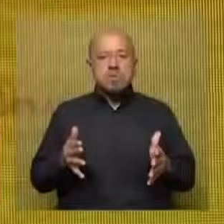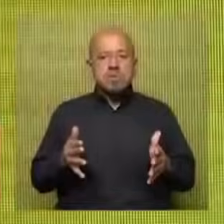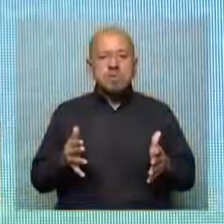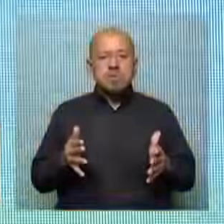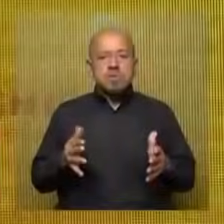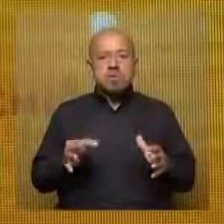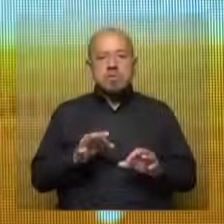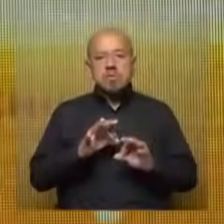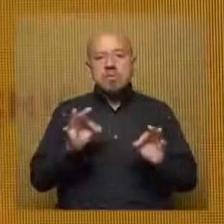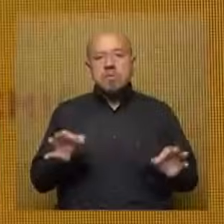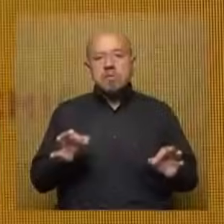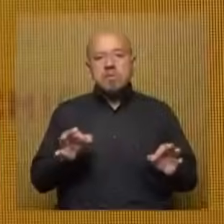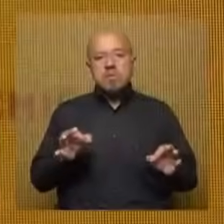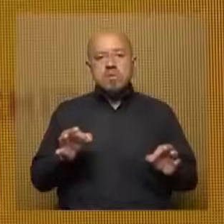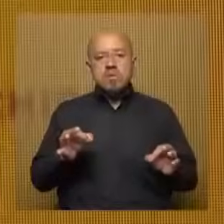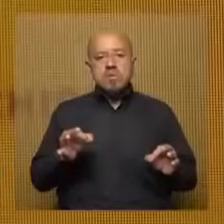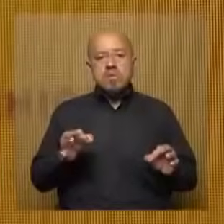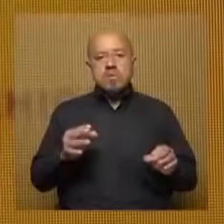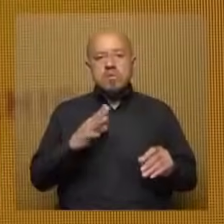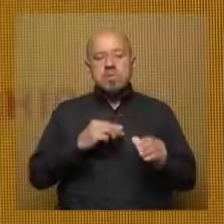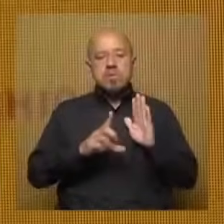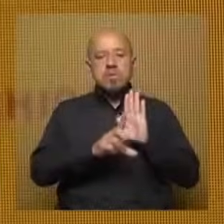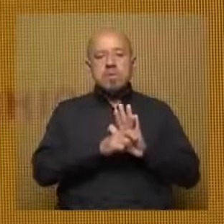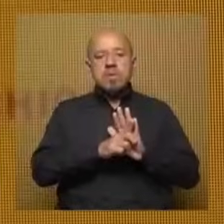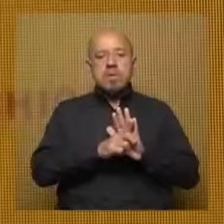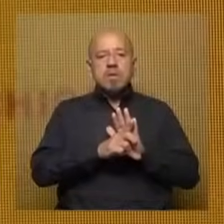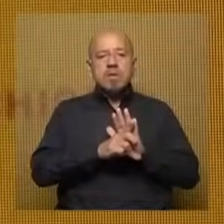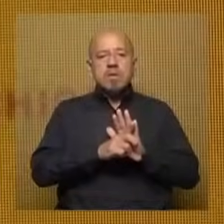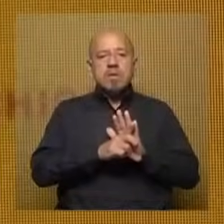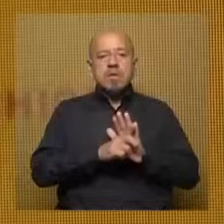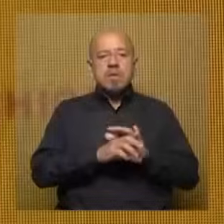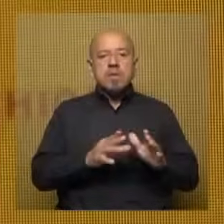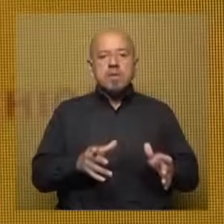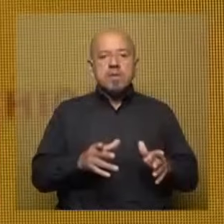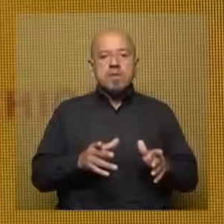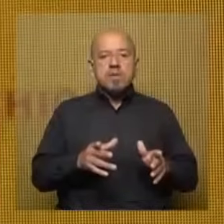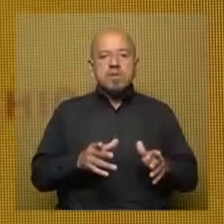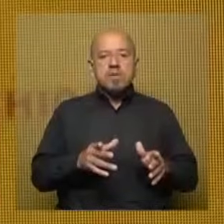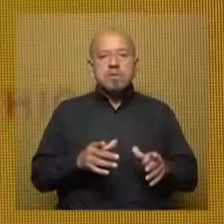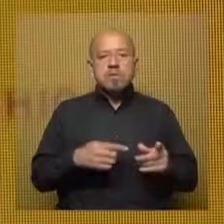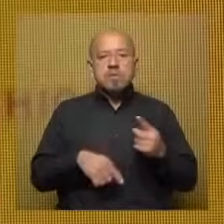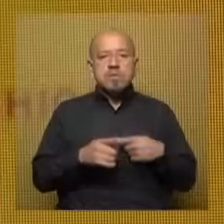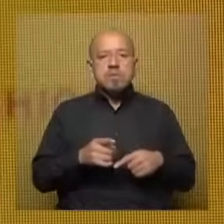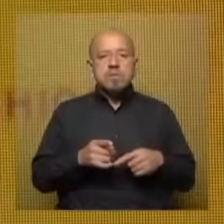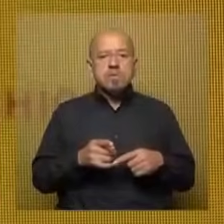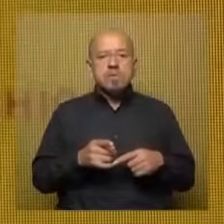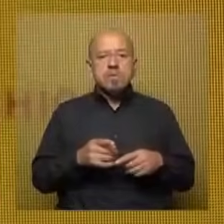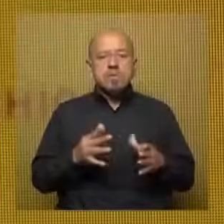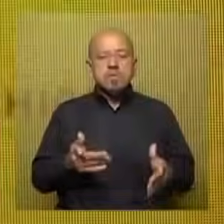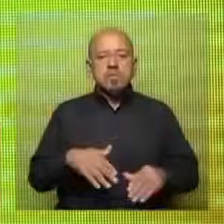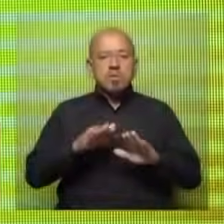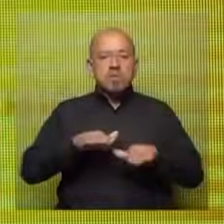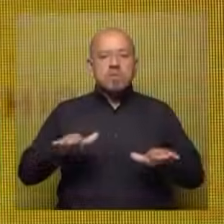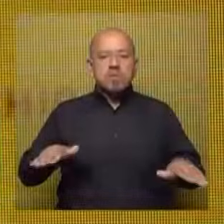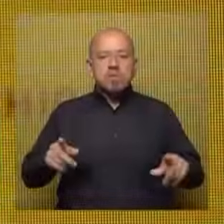discurso. O lo que se dio con la ley de tenencia compartida de sostener un discurso como que los niños